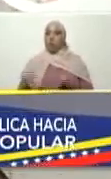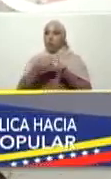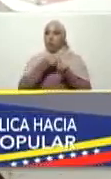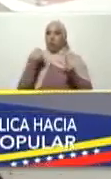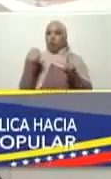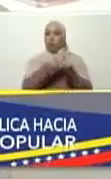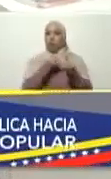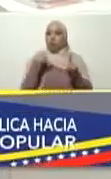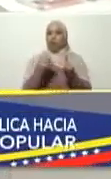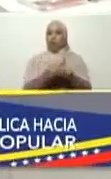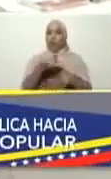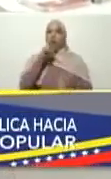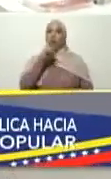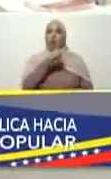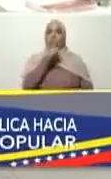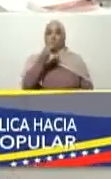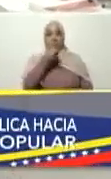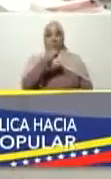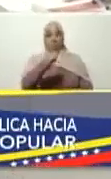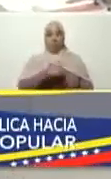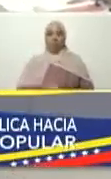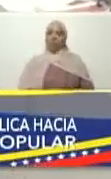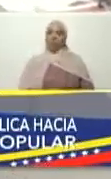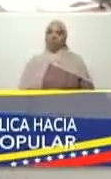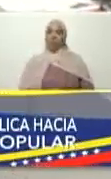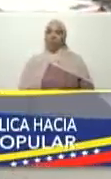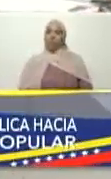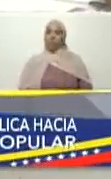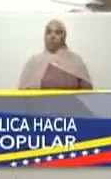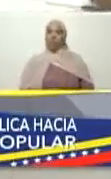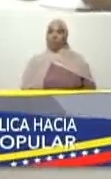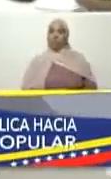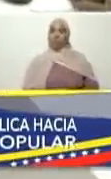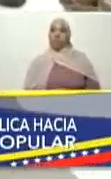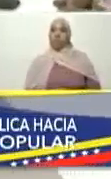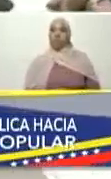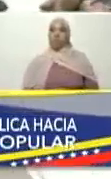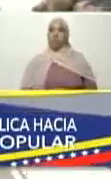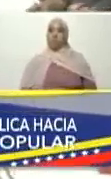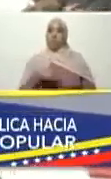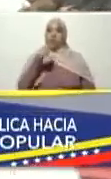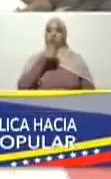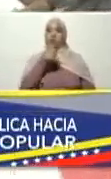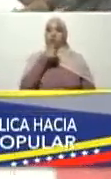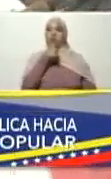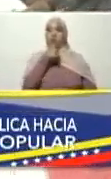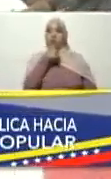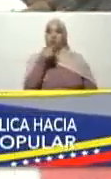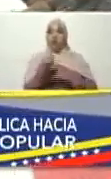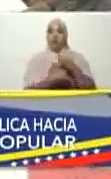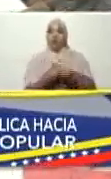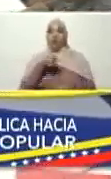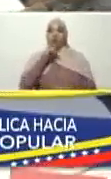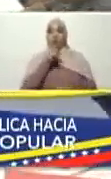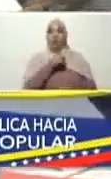escuchando, tomando nota de las propuestas. Aquí me tiene un